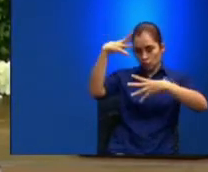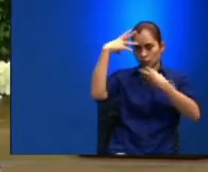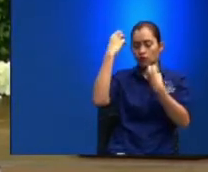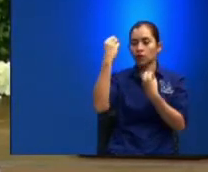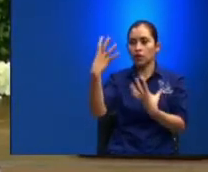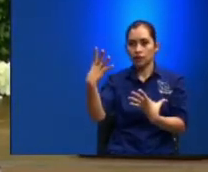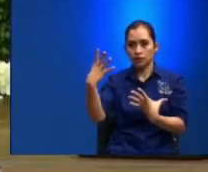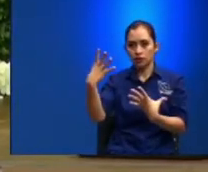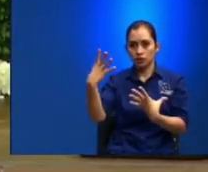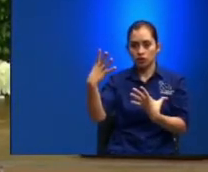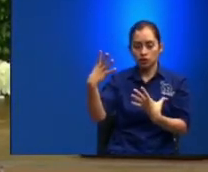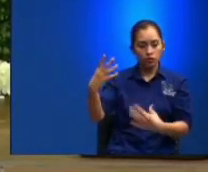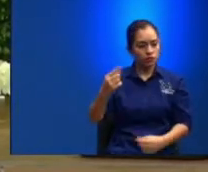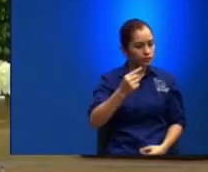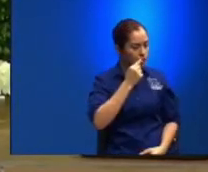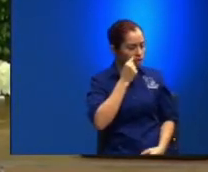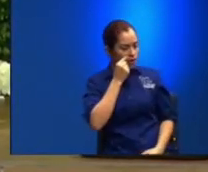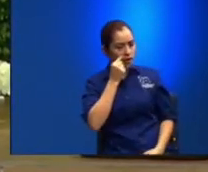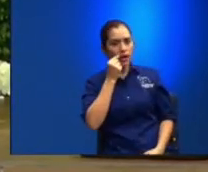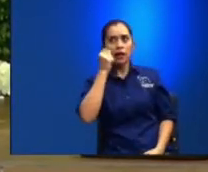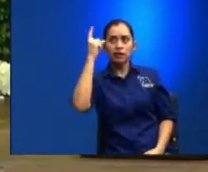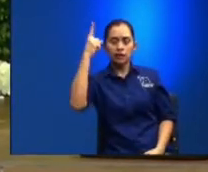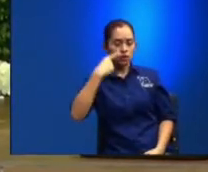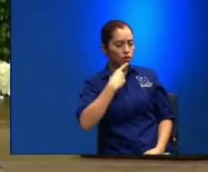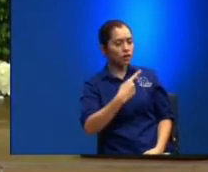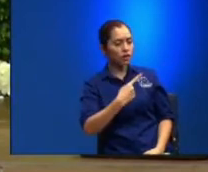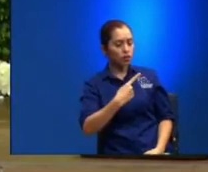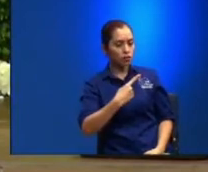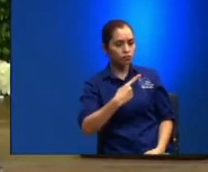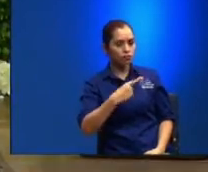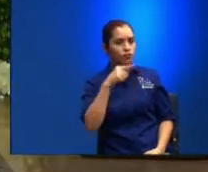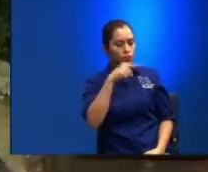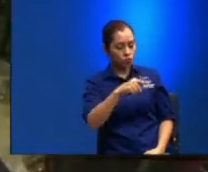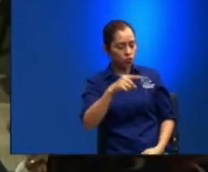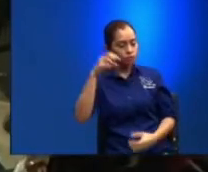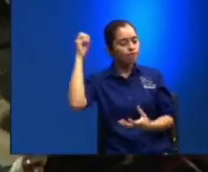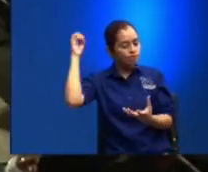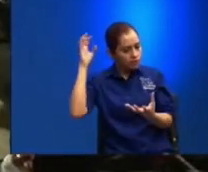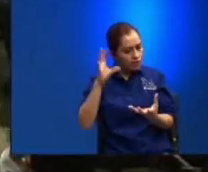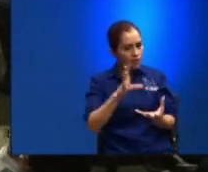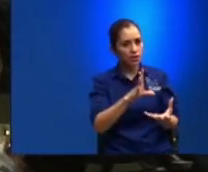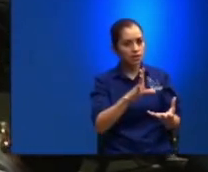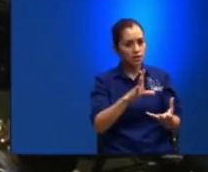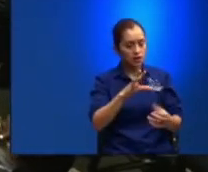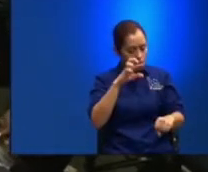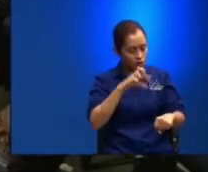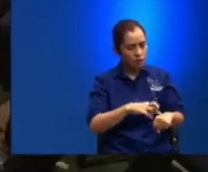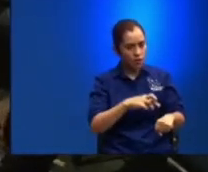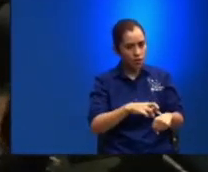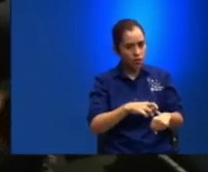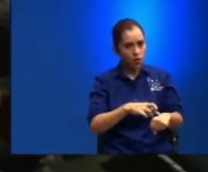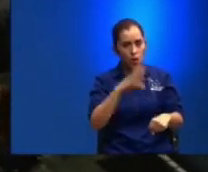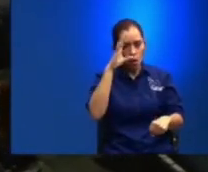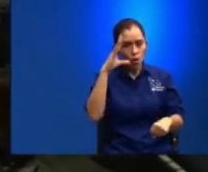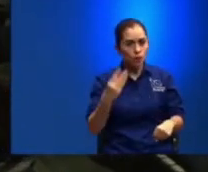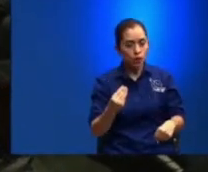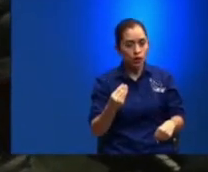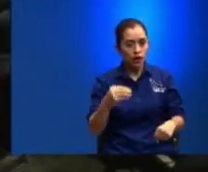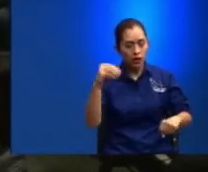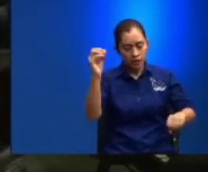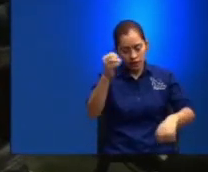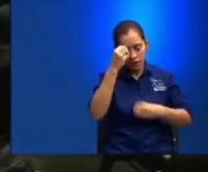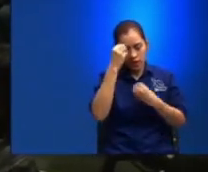bienaventurado eres pero porque no te lo reveló ni carne ni sangre sino mi padre o sea es una revelación volvemos atrás a la revelación